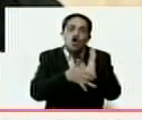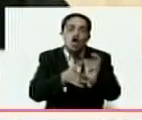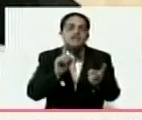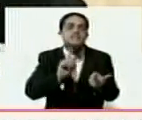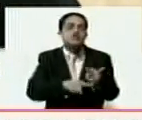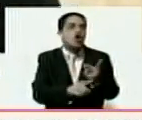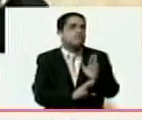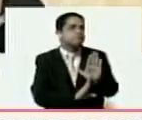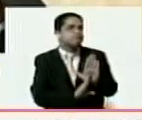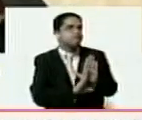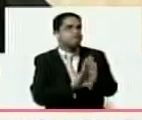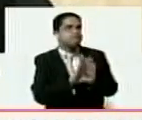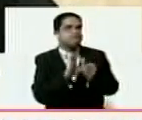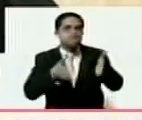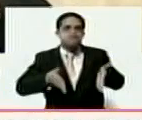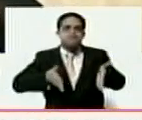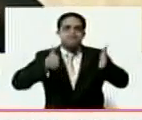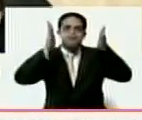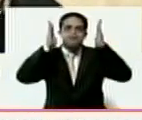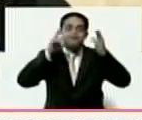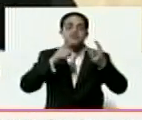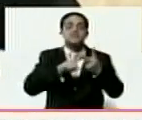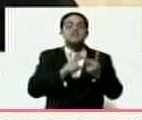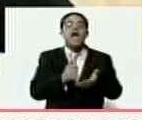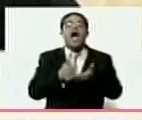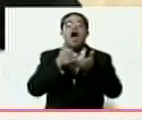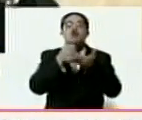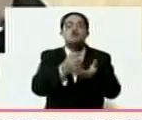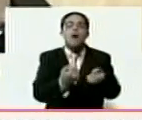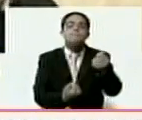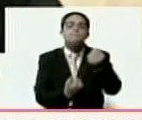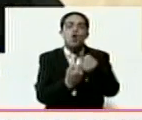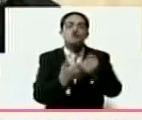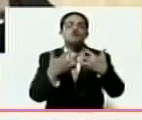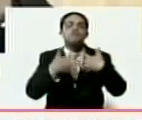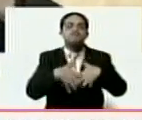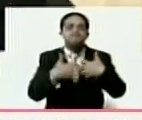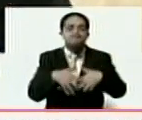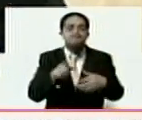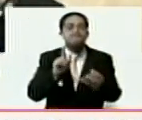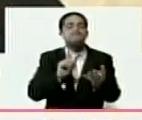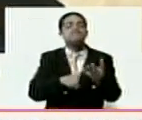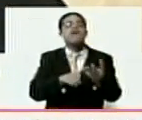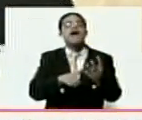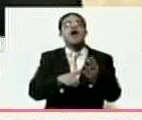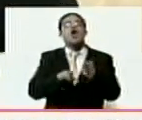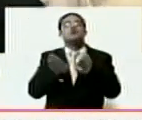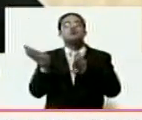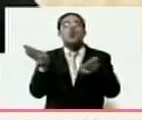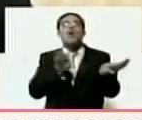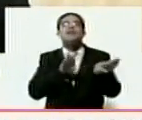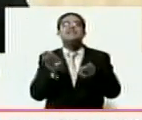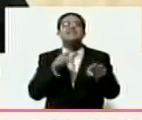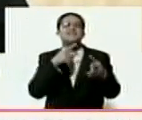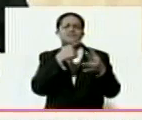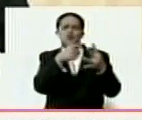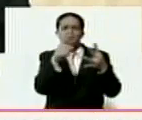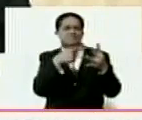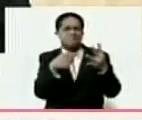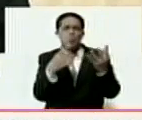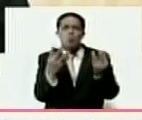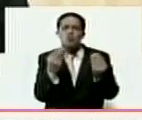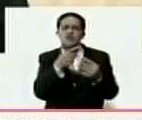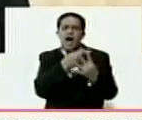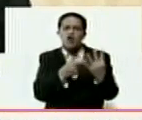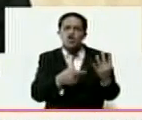infraestructura, de desarrollo de las industrias energéticas, del turismo, de, bueno, tantas áreas en las que